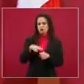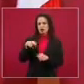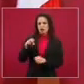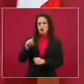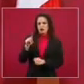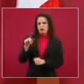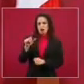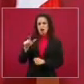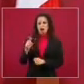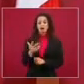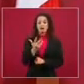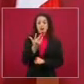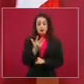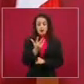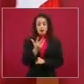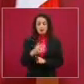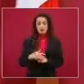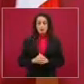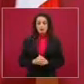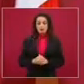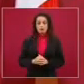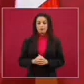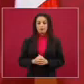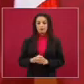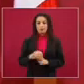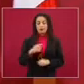Neutrales, 5.